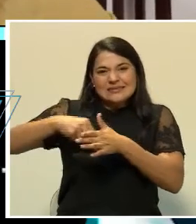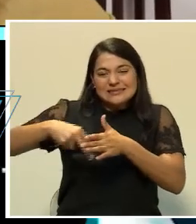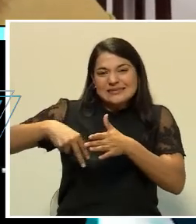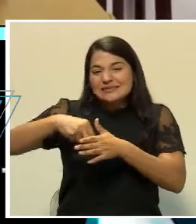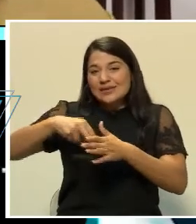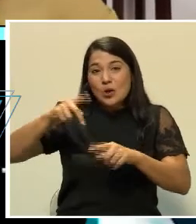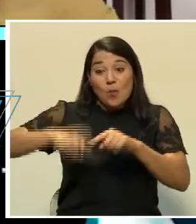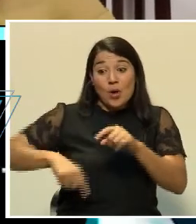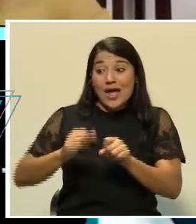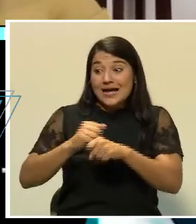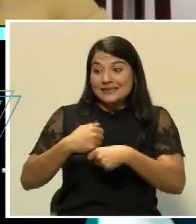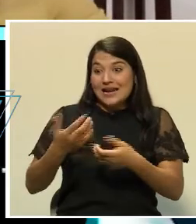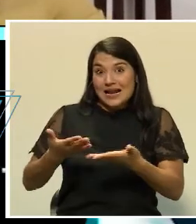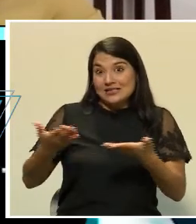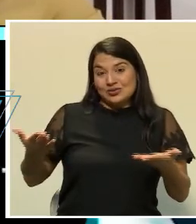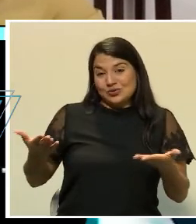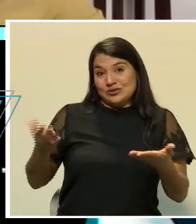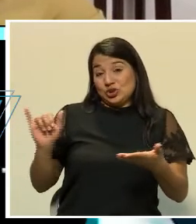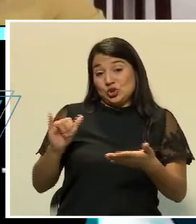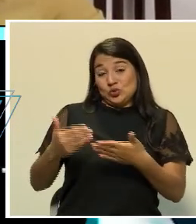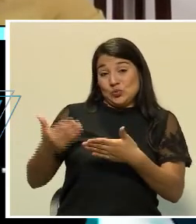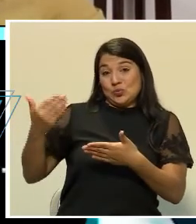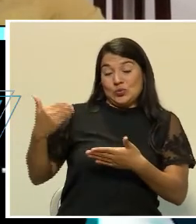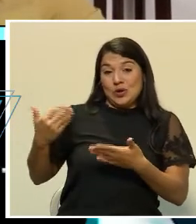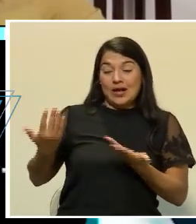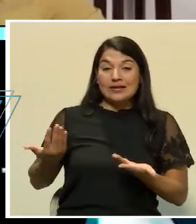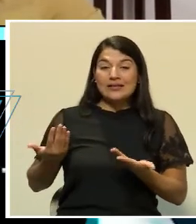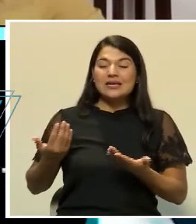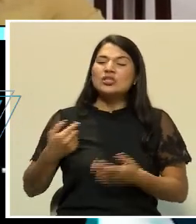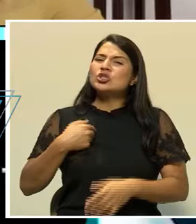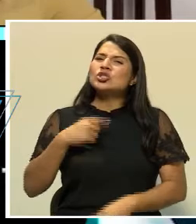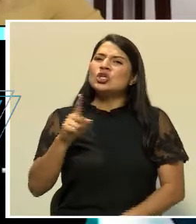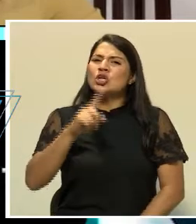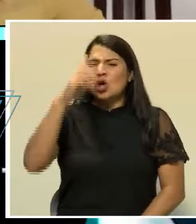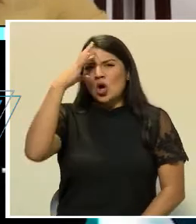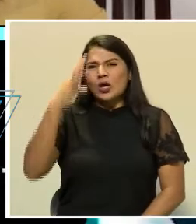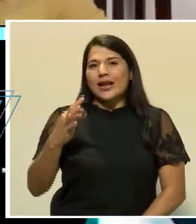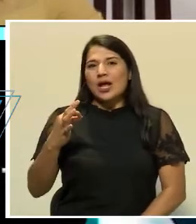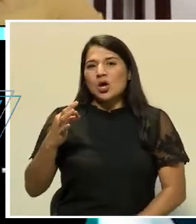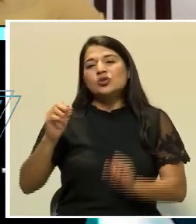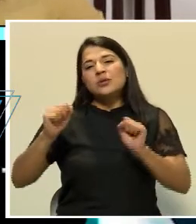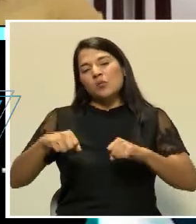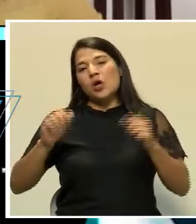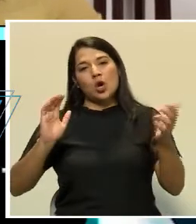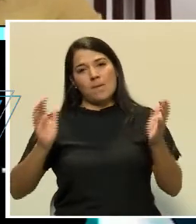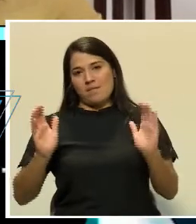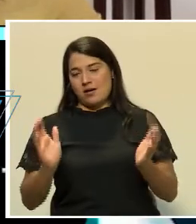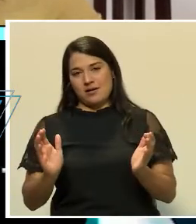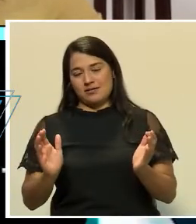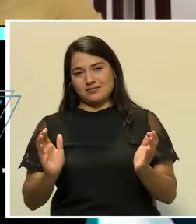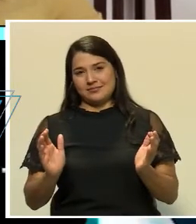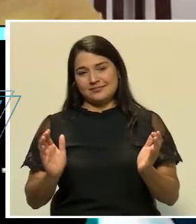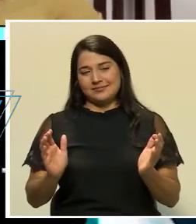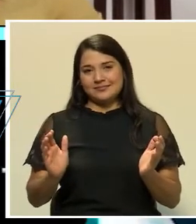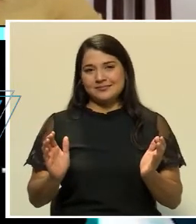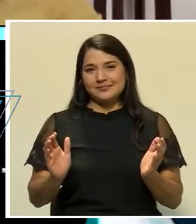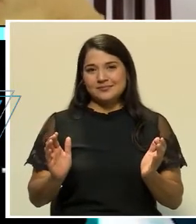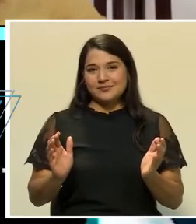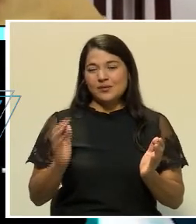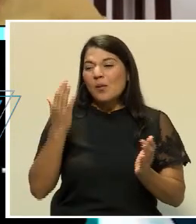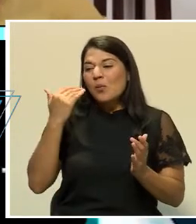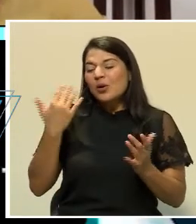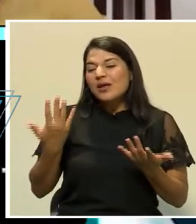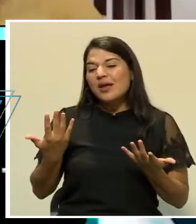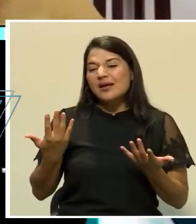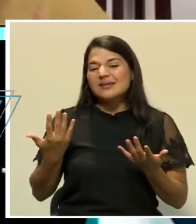no poder hacer las cosas presenciales. No creo que se pueda comparar, porque se